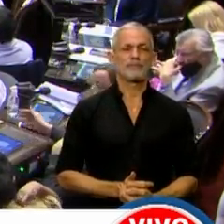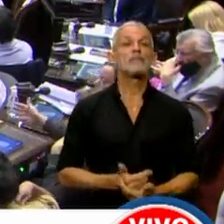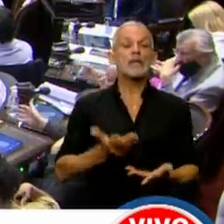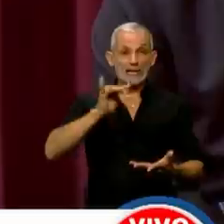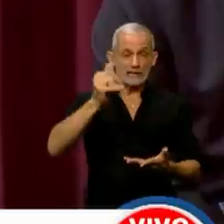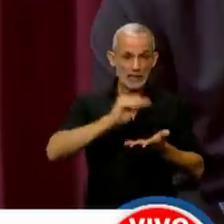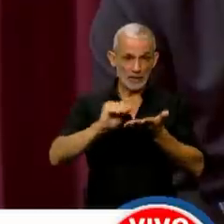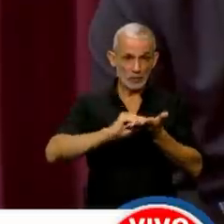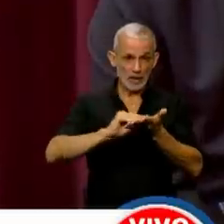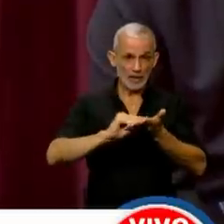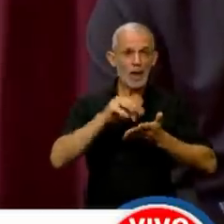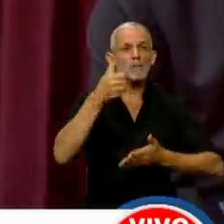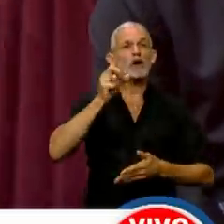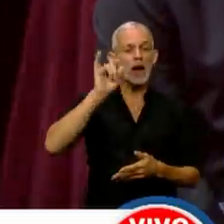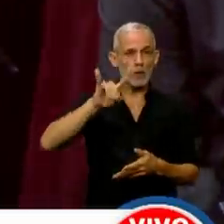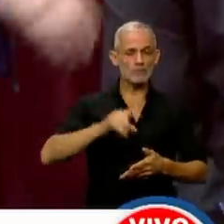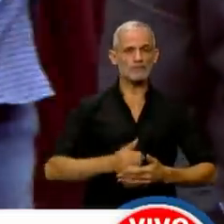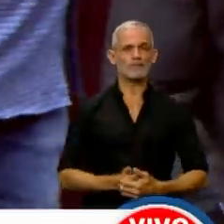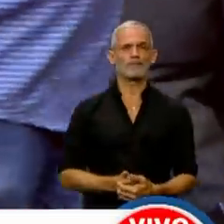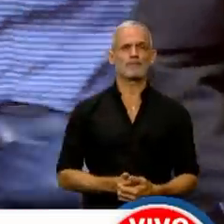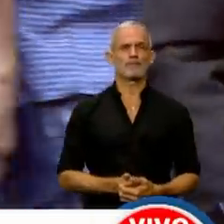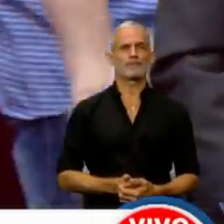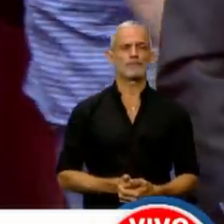si diputada moreau